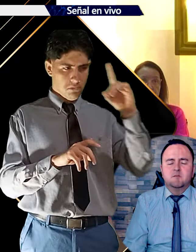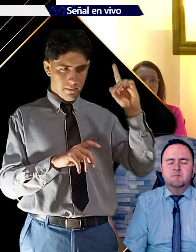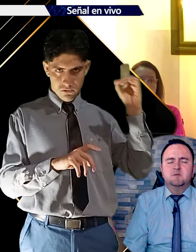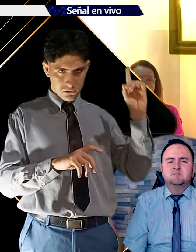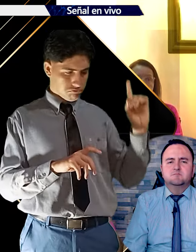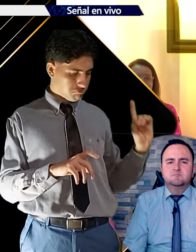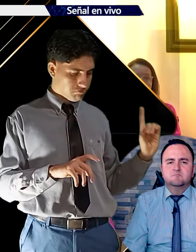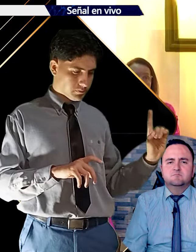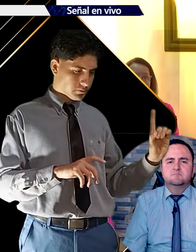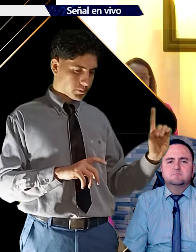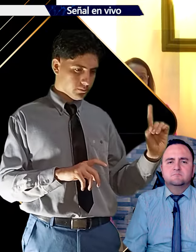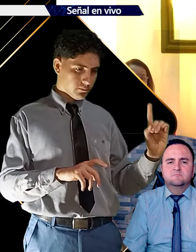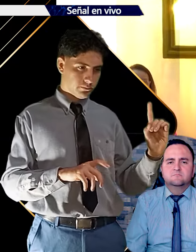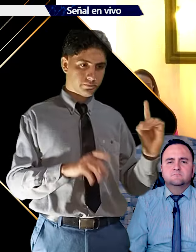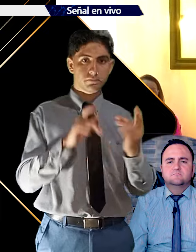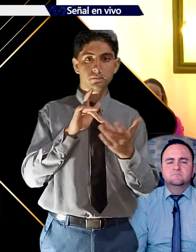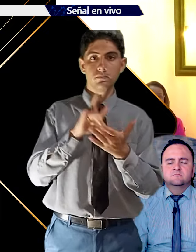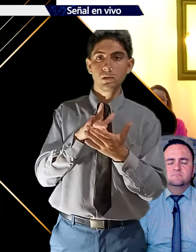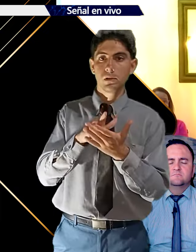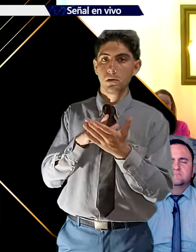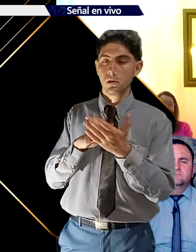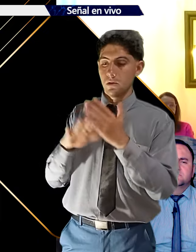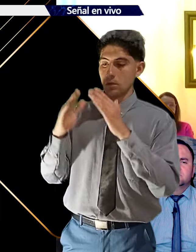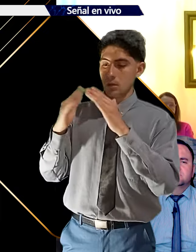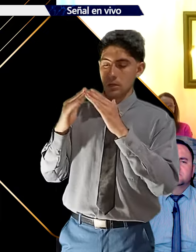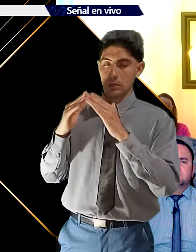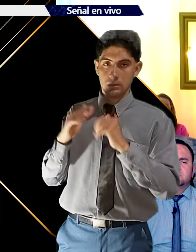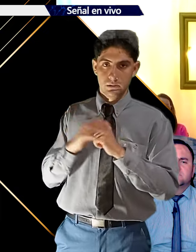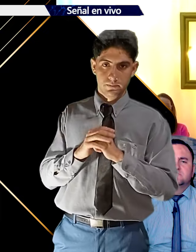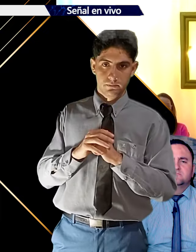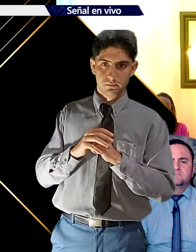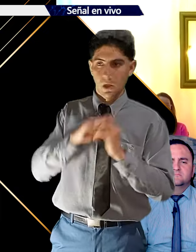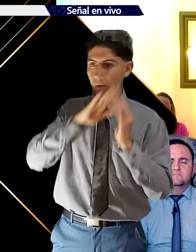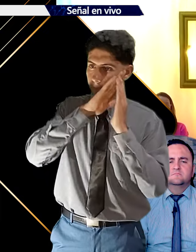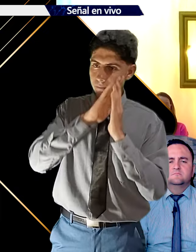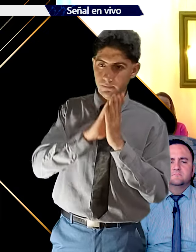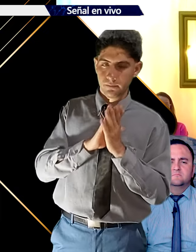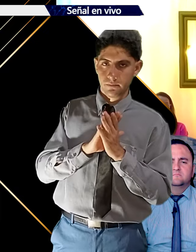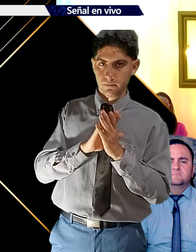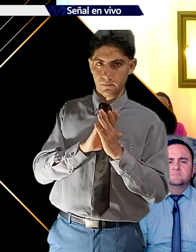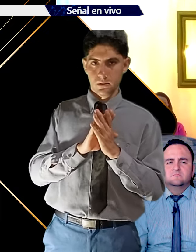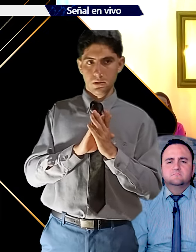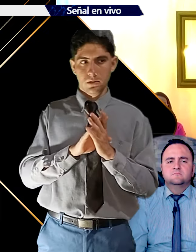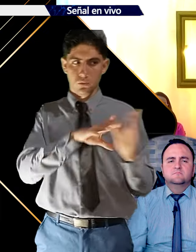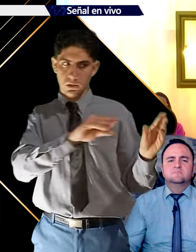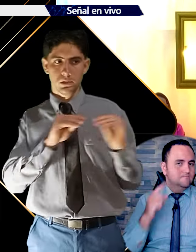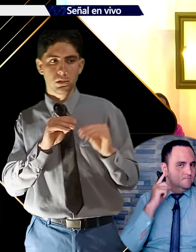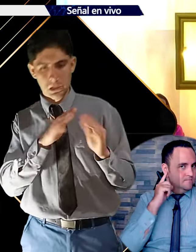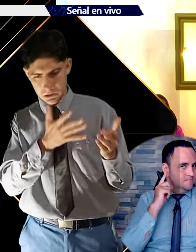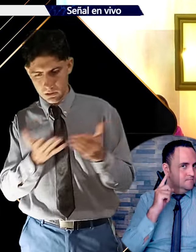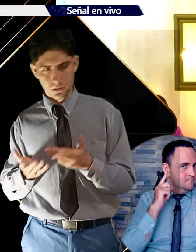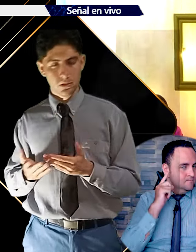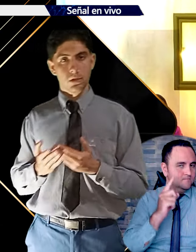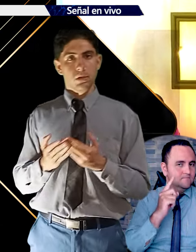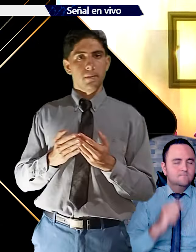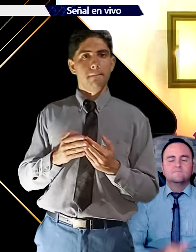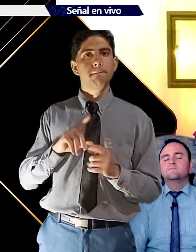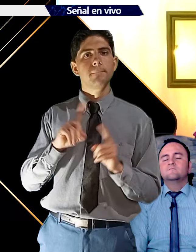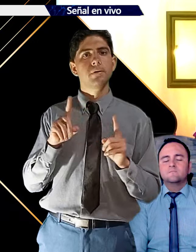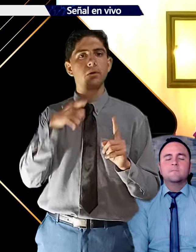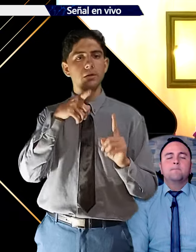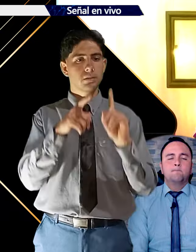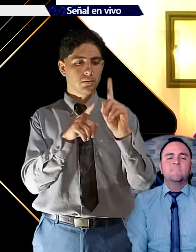quedarse. Ay, hermanos, con mi esposo manejamos un caso muy doloroso hace muchos años, de un muchacho adolescente.